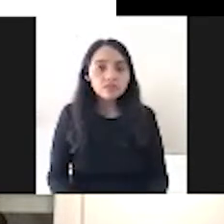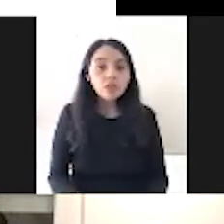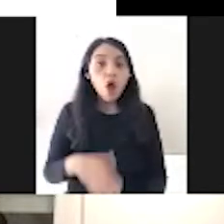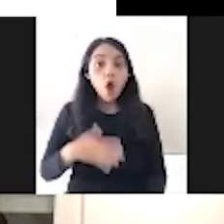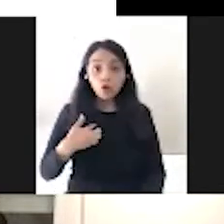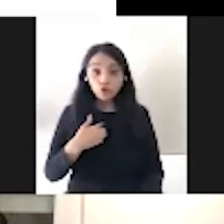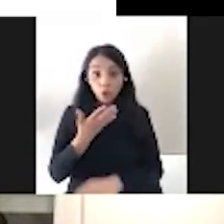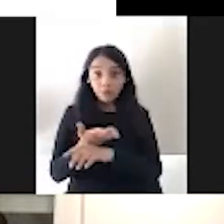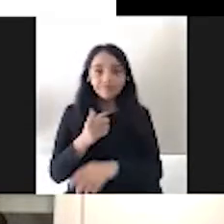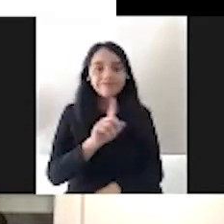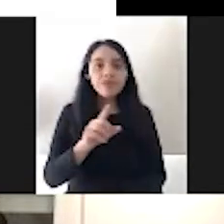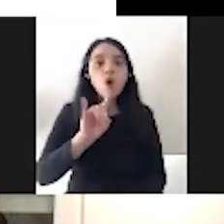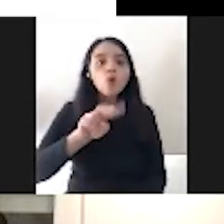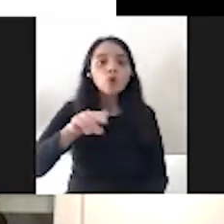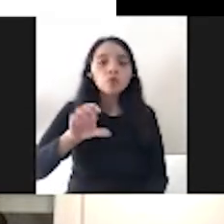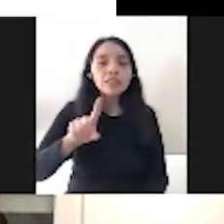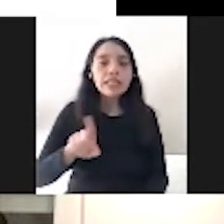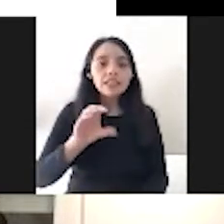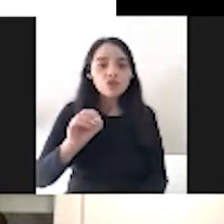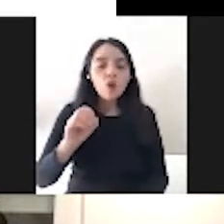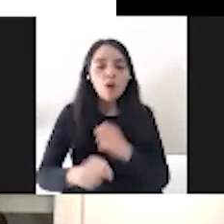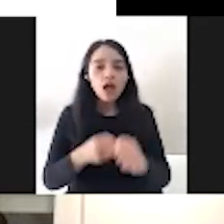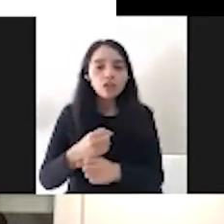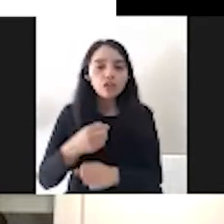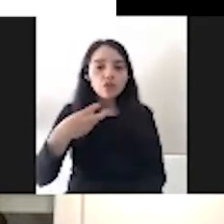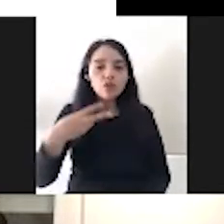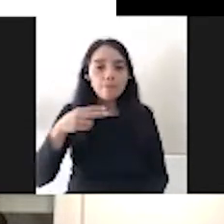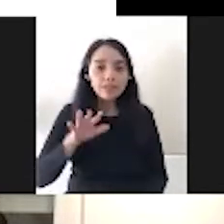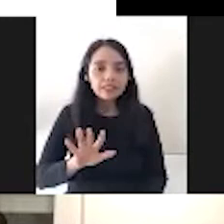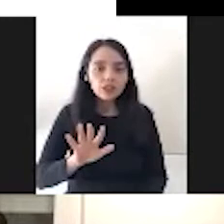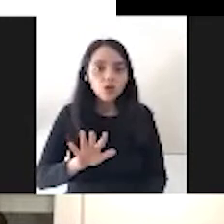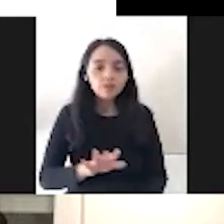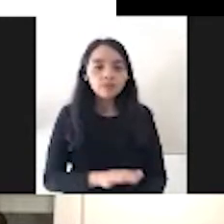que lo propone la UNESCO en el año 2005, que habla sobre